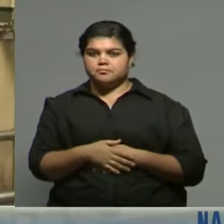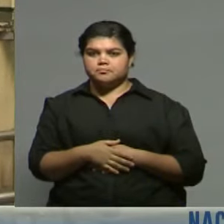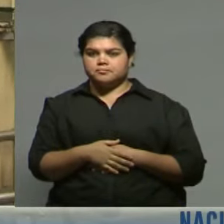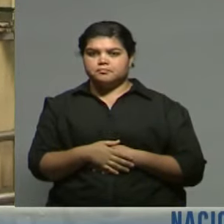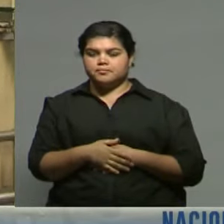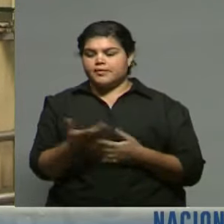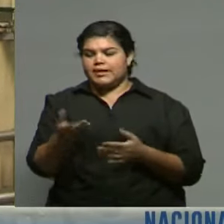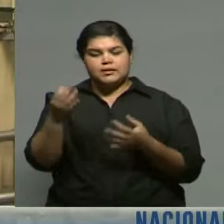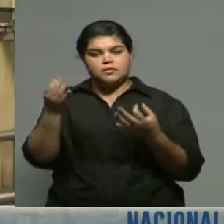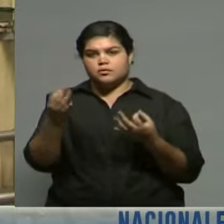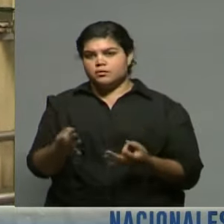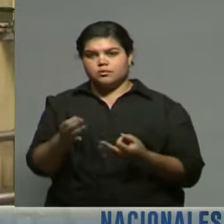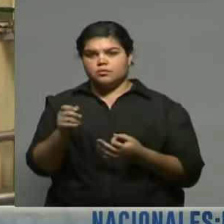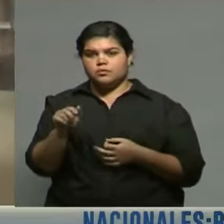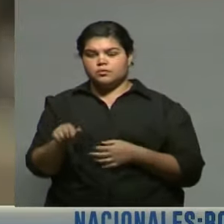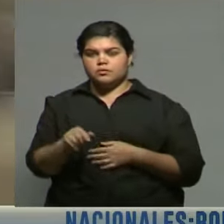seguramente va a dañar